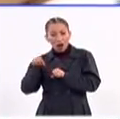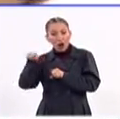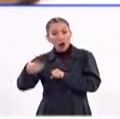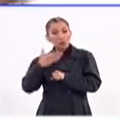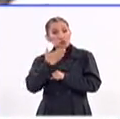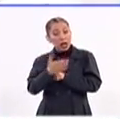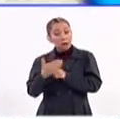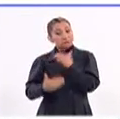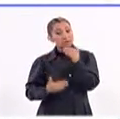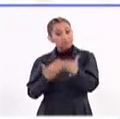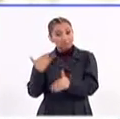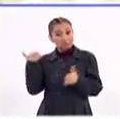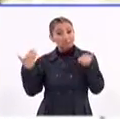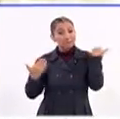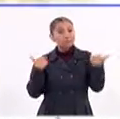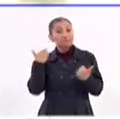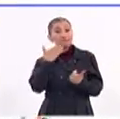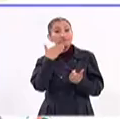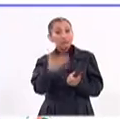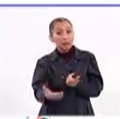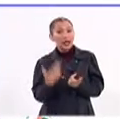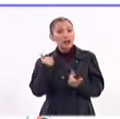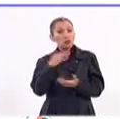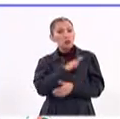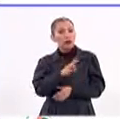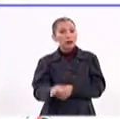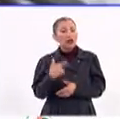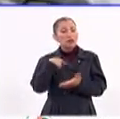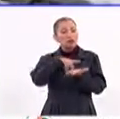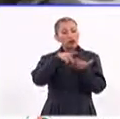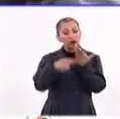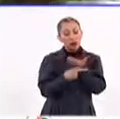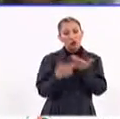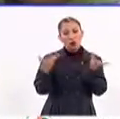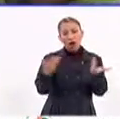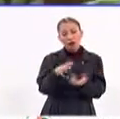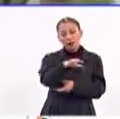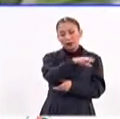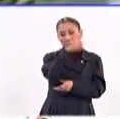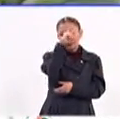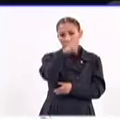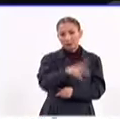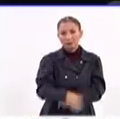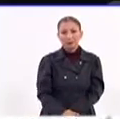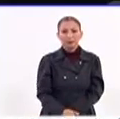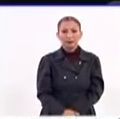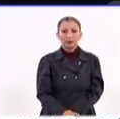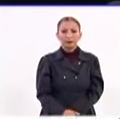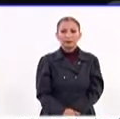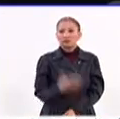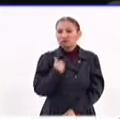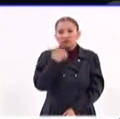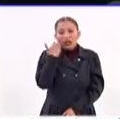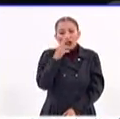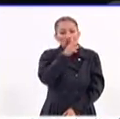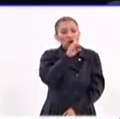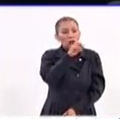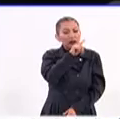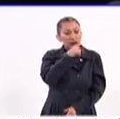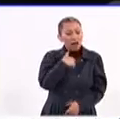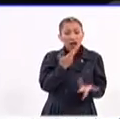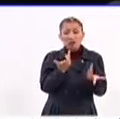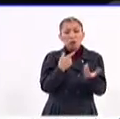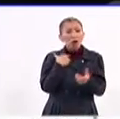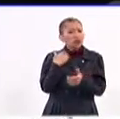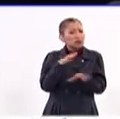ha resultado en una opción entretenida, divertida y viable en proyectos que se llevan a cabo en México. Nosotros creemos que hacer robótica y STEM es